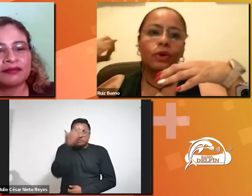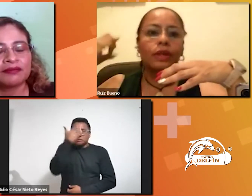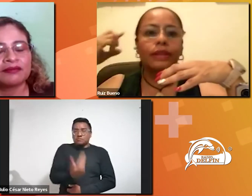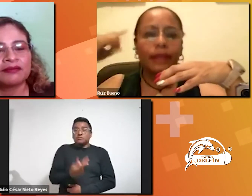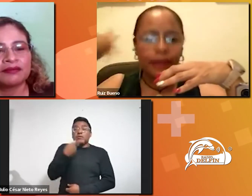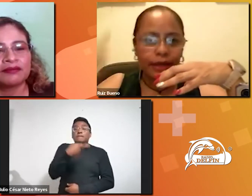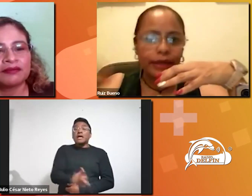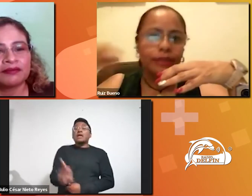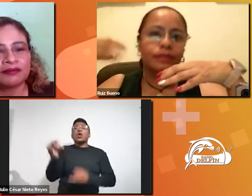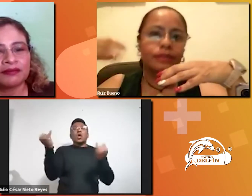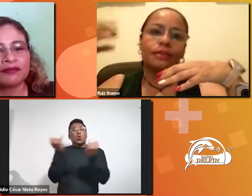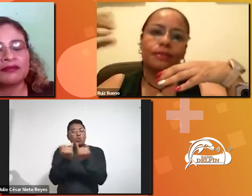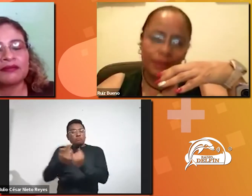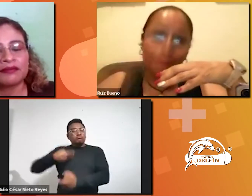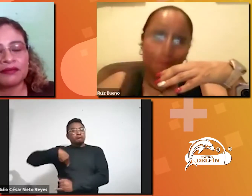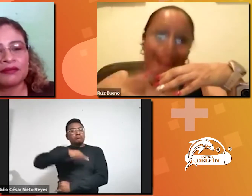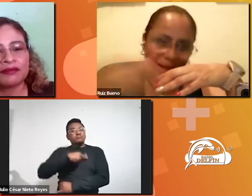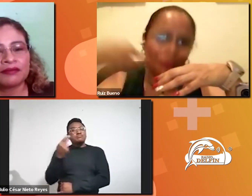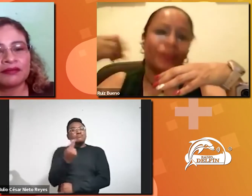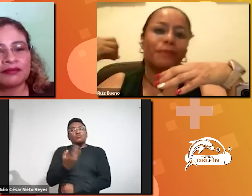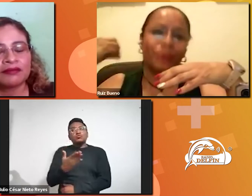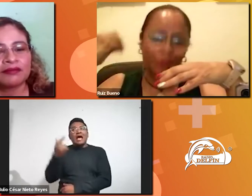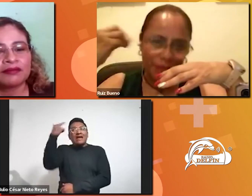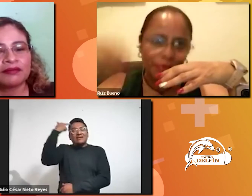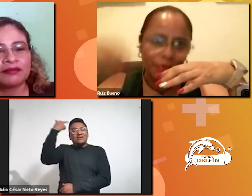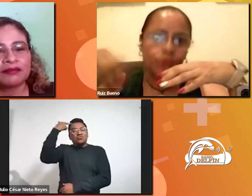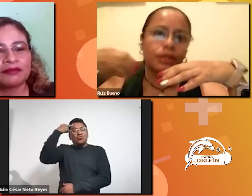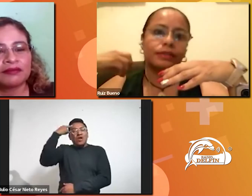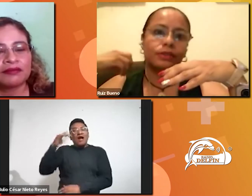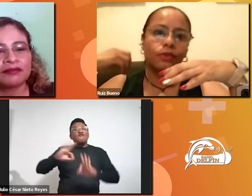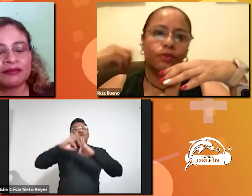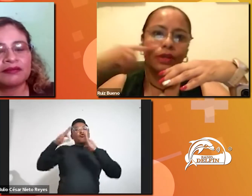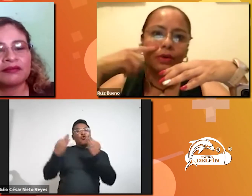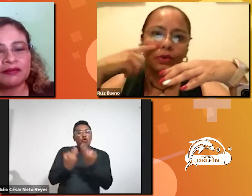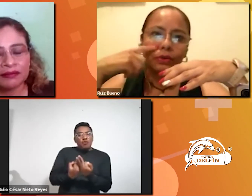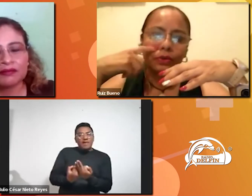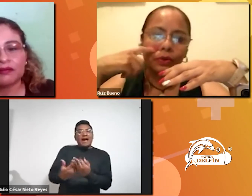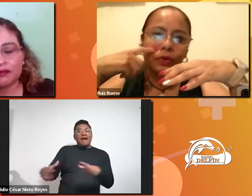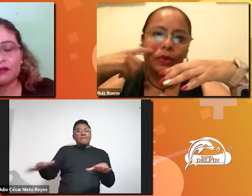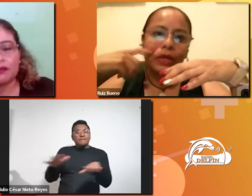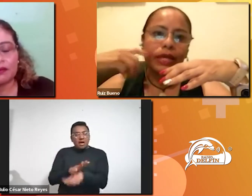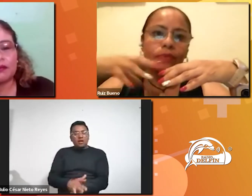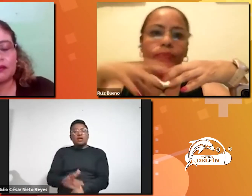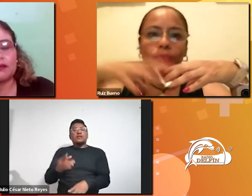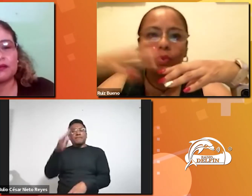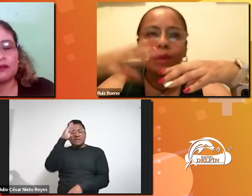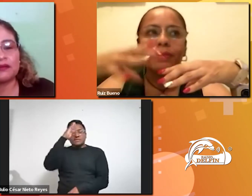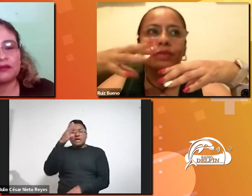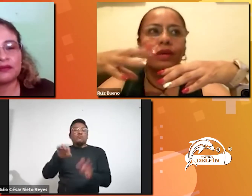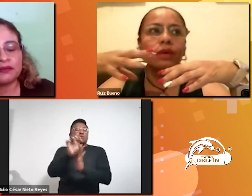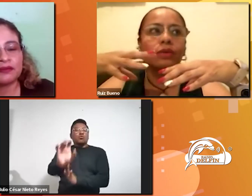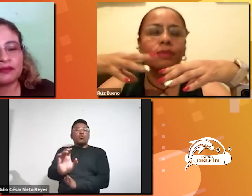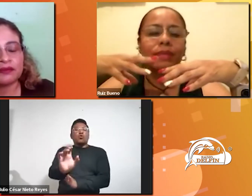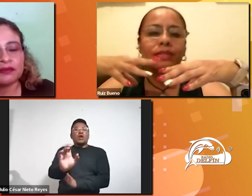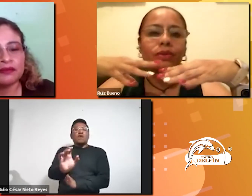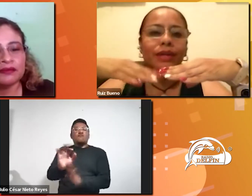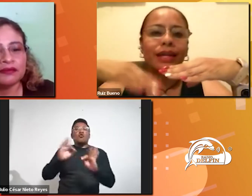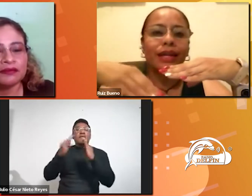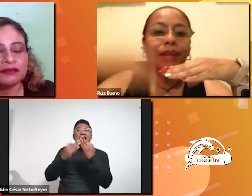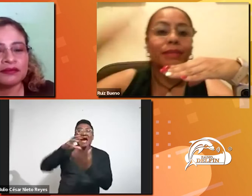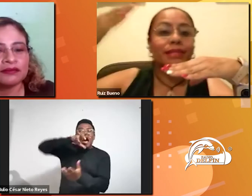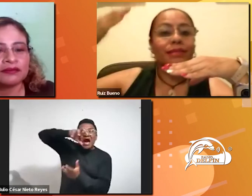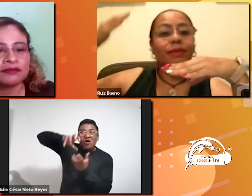cambio de creencias, de pensar, manejar, por ejemplo, los pensamientos catastróficos, ¿no? Una persona con